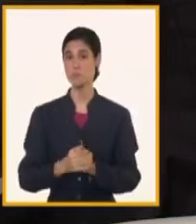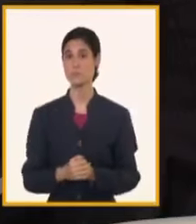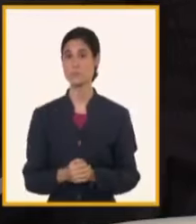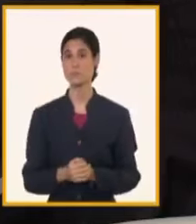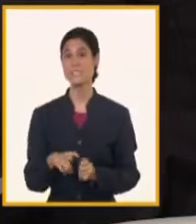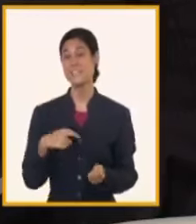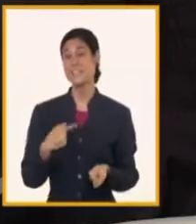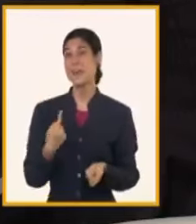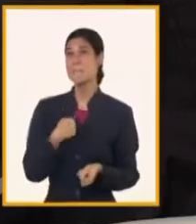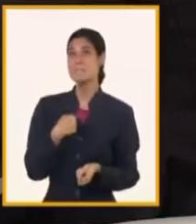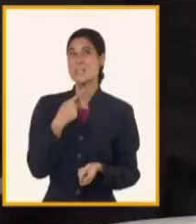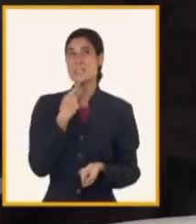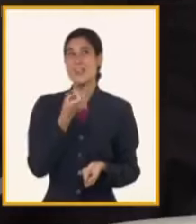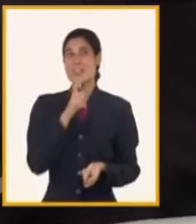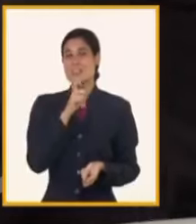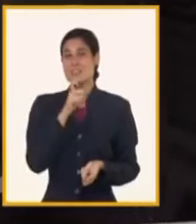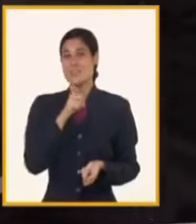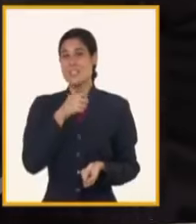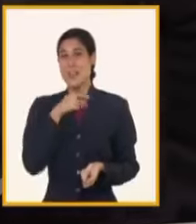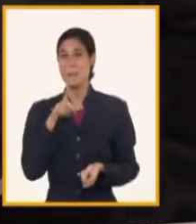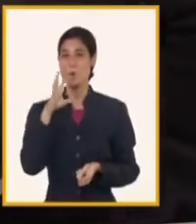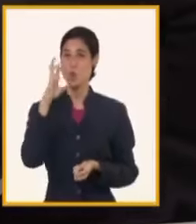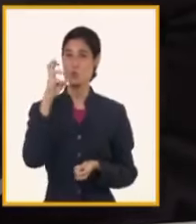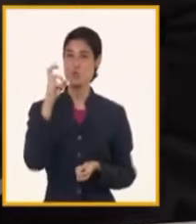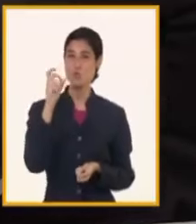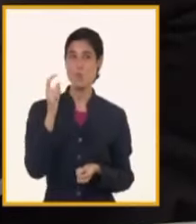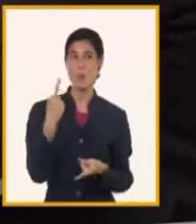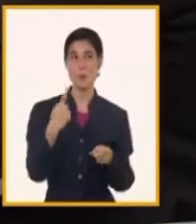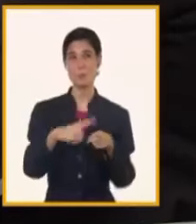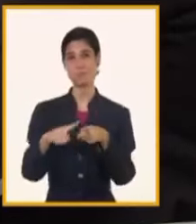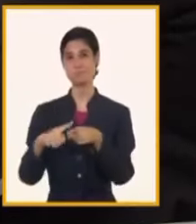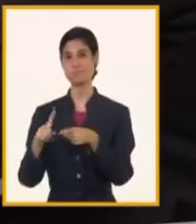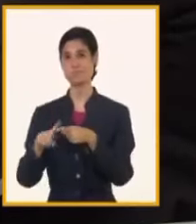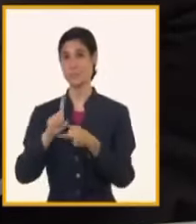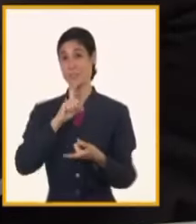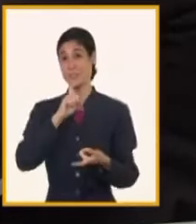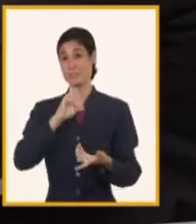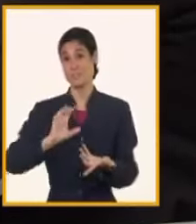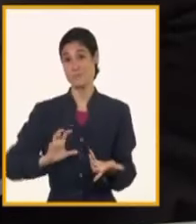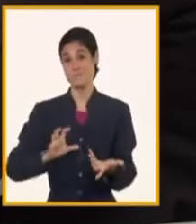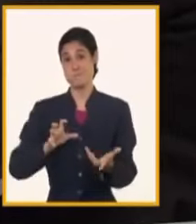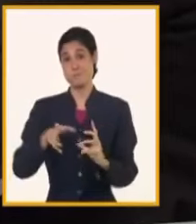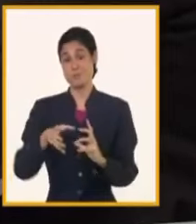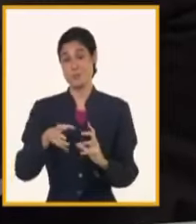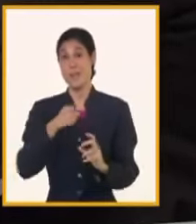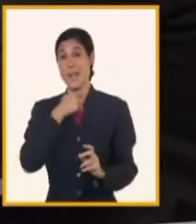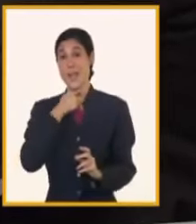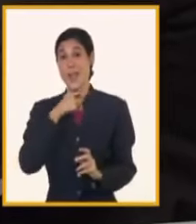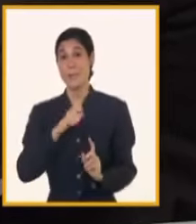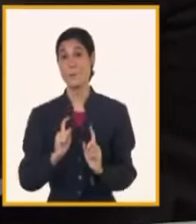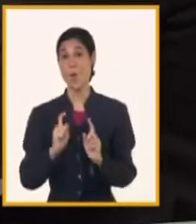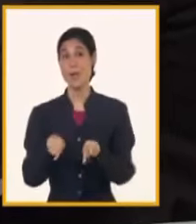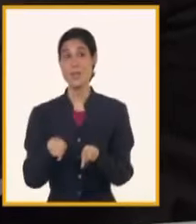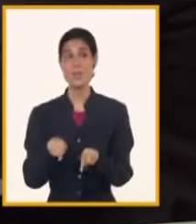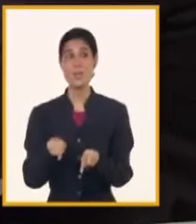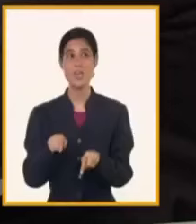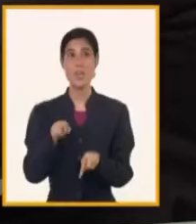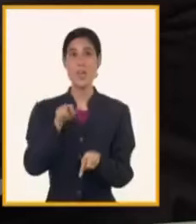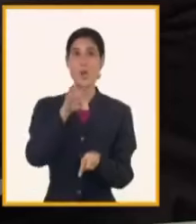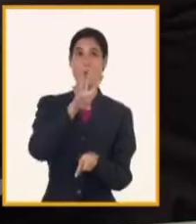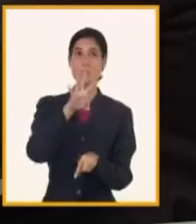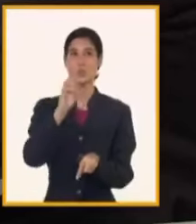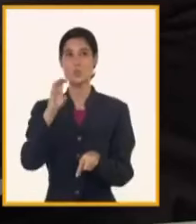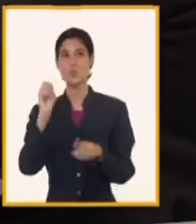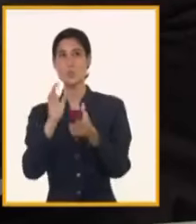diferentes a los que Mane maneja Lázaro por la mañana porque él habla de 400 meg 700 pero cuando